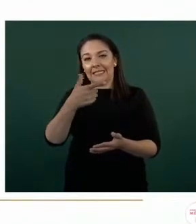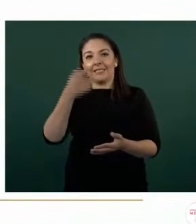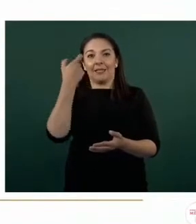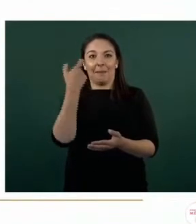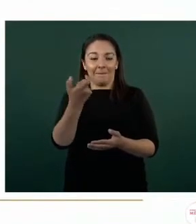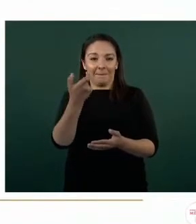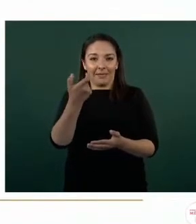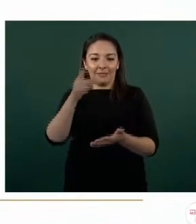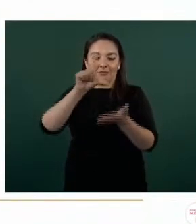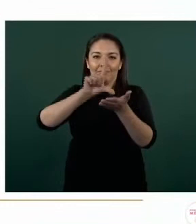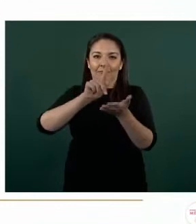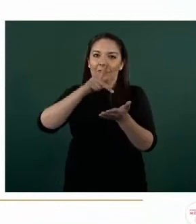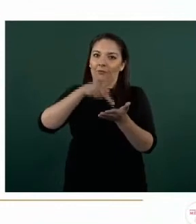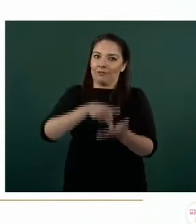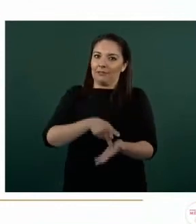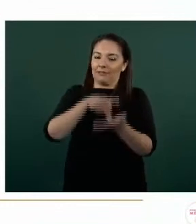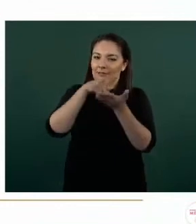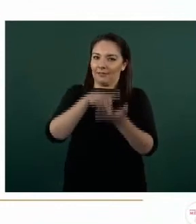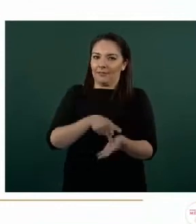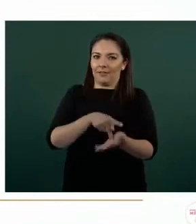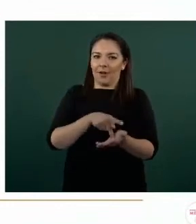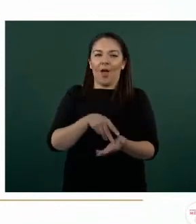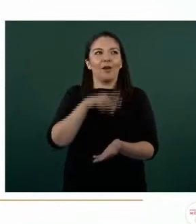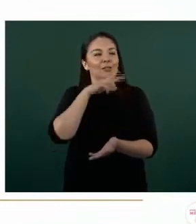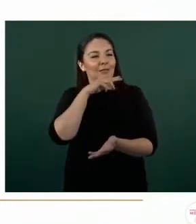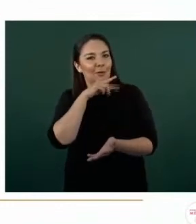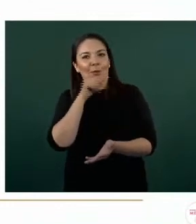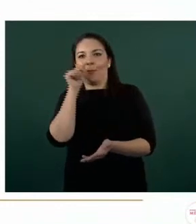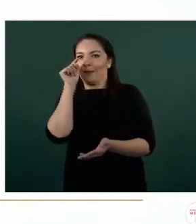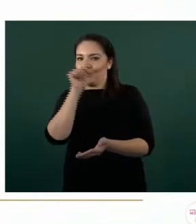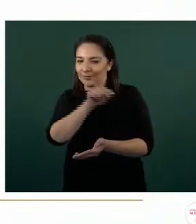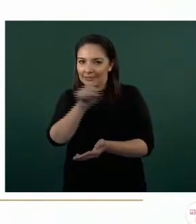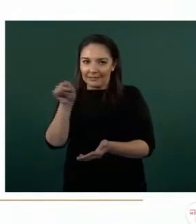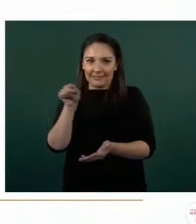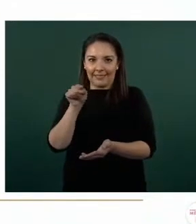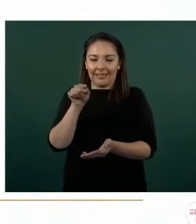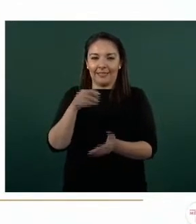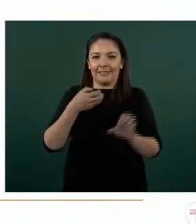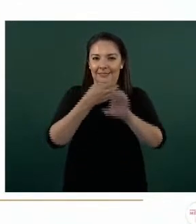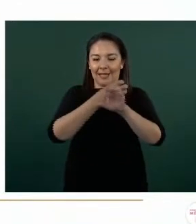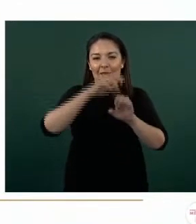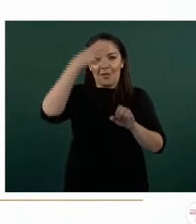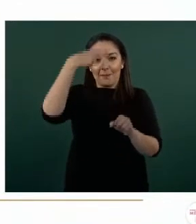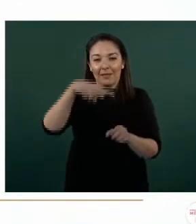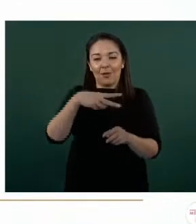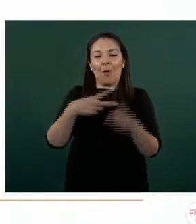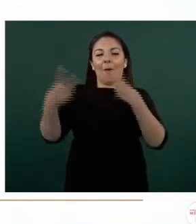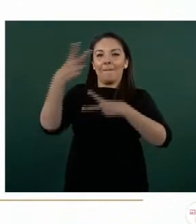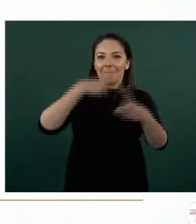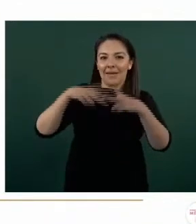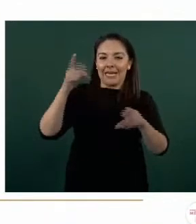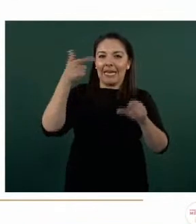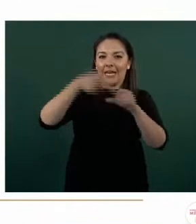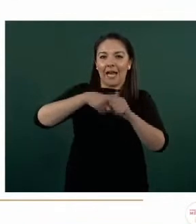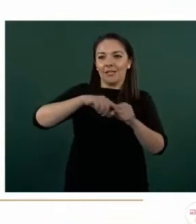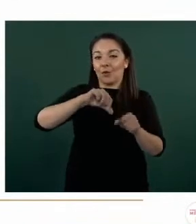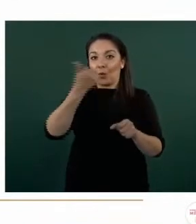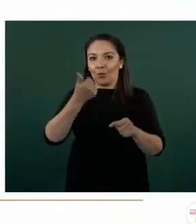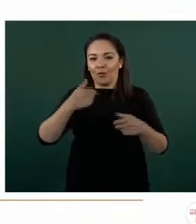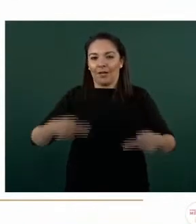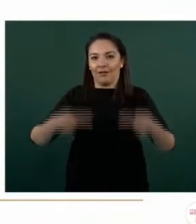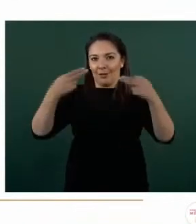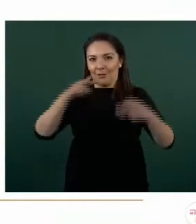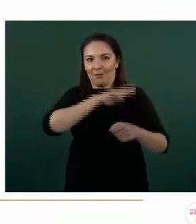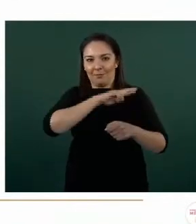27.29 pesos por kilo. No se preocupen los de Azcapotzalco, ya muy pronto viene Gas Bienestar, porque de plano ahí no entienden.